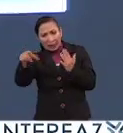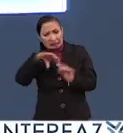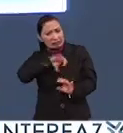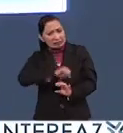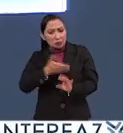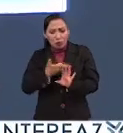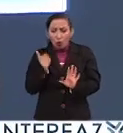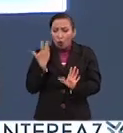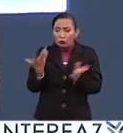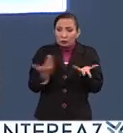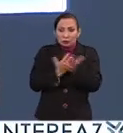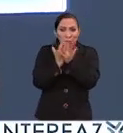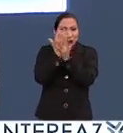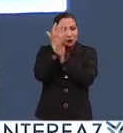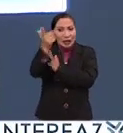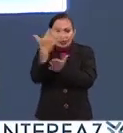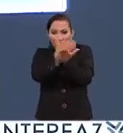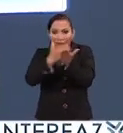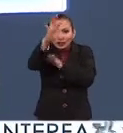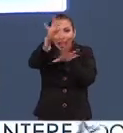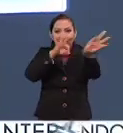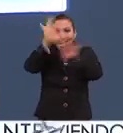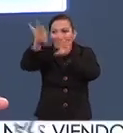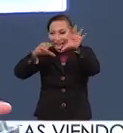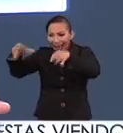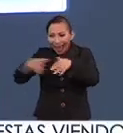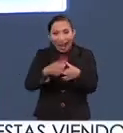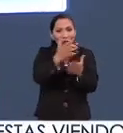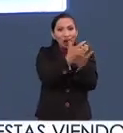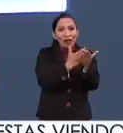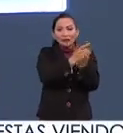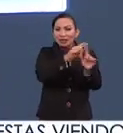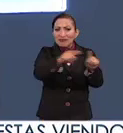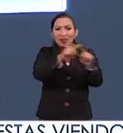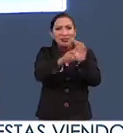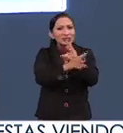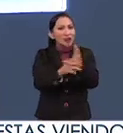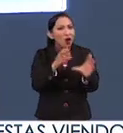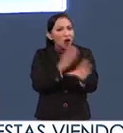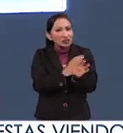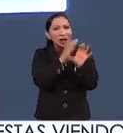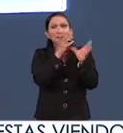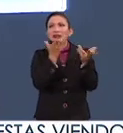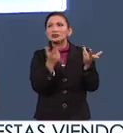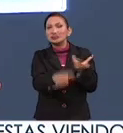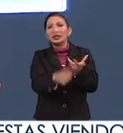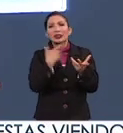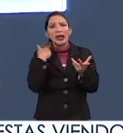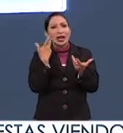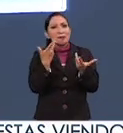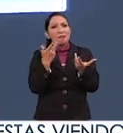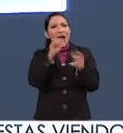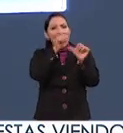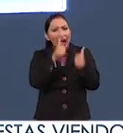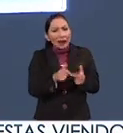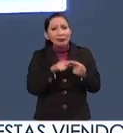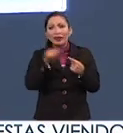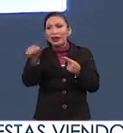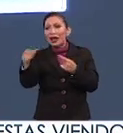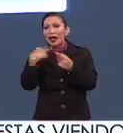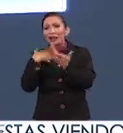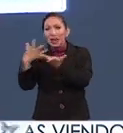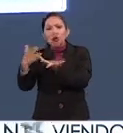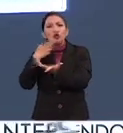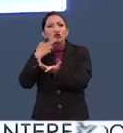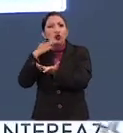pasión desbordada, que era el coleccionismo. Claro. Coleccionar una serie de artículos, de piezas de arte, piezas de